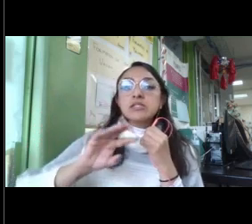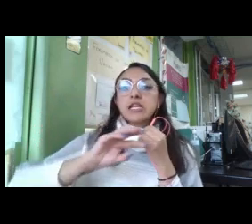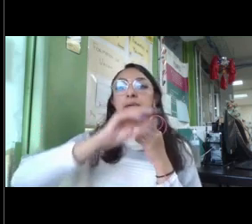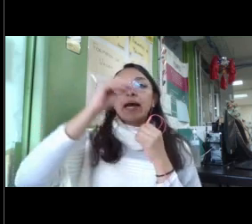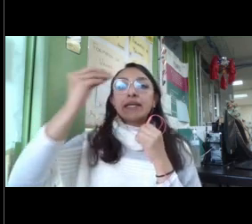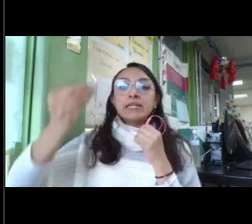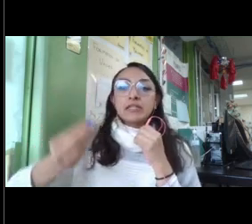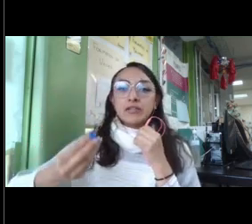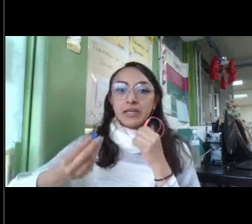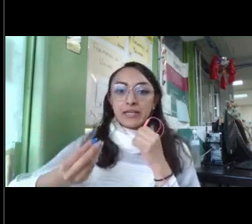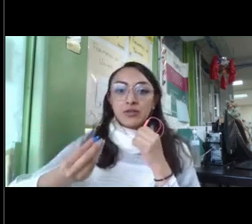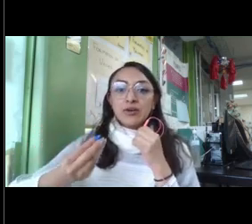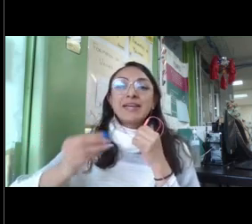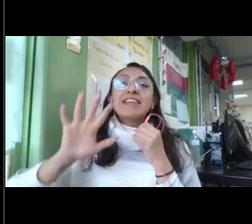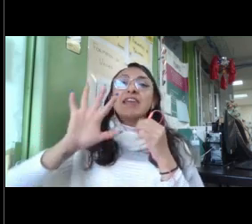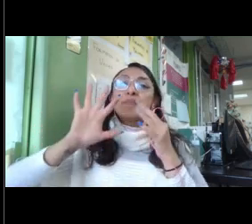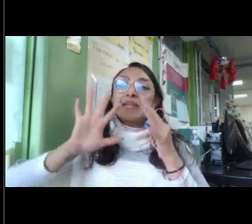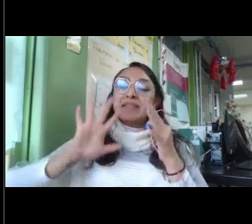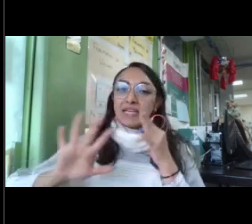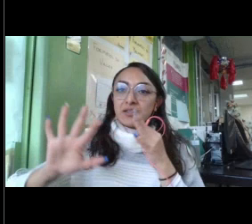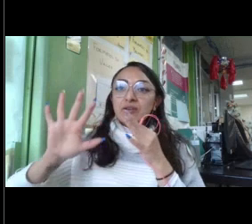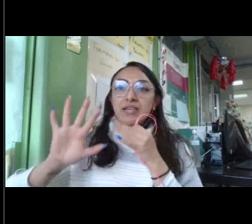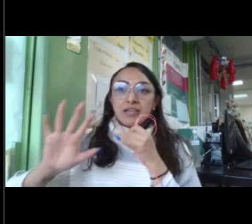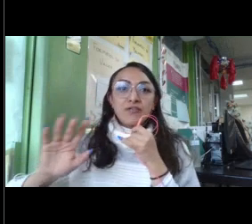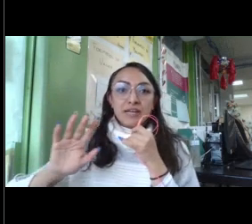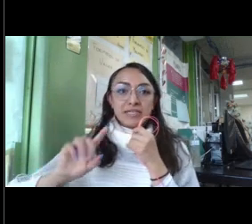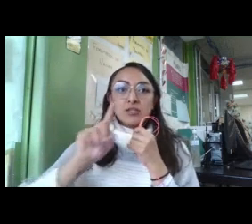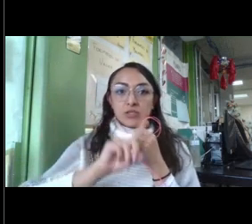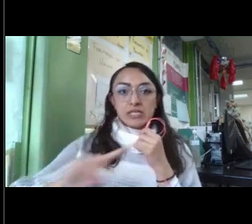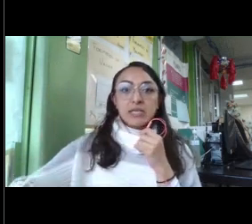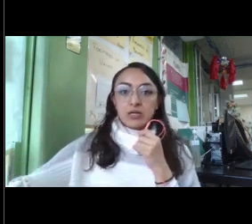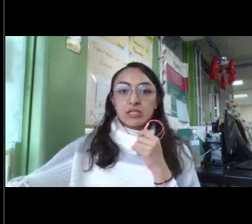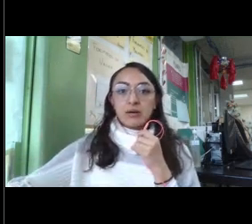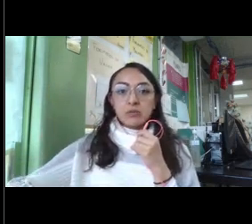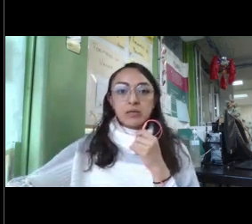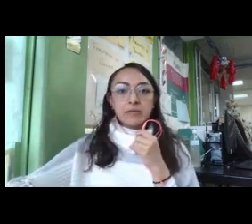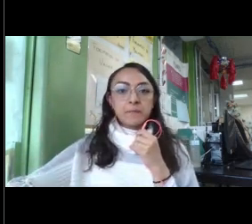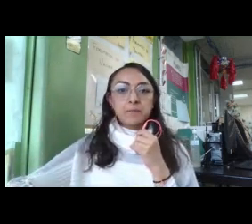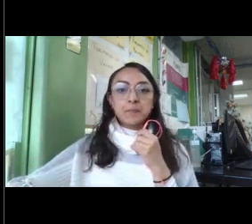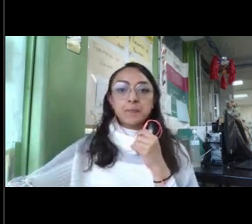Eso se va a ir identificando dependiendo de diferentes cosas que